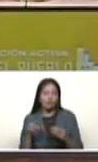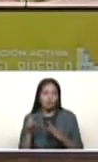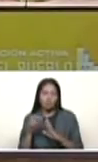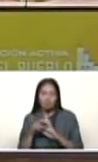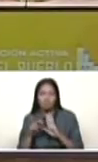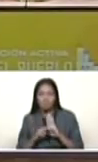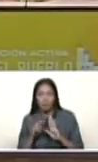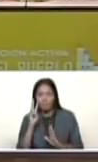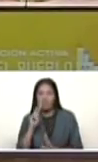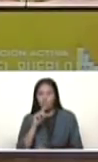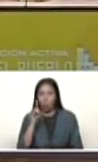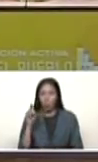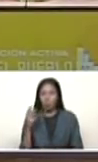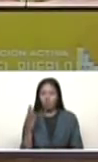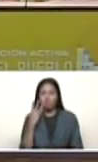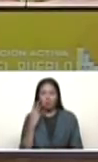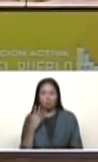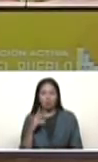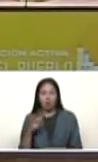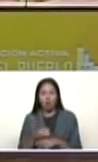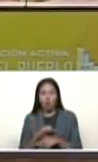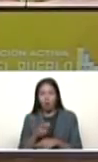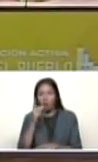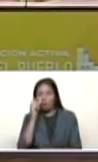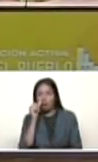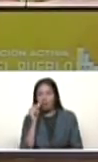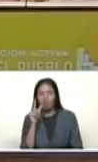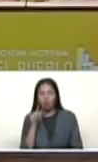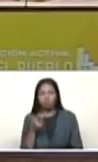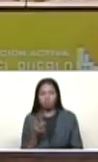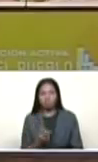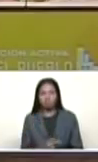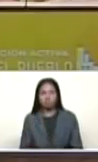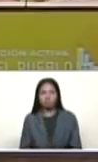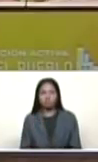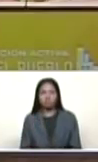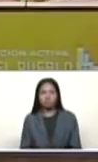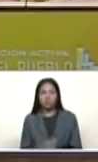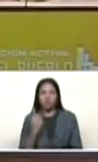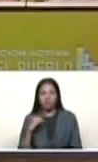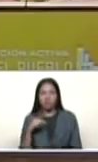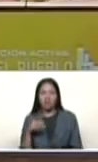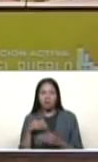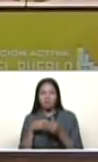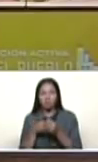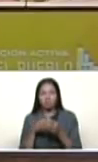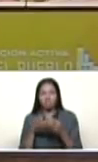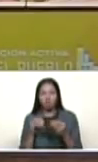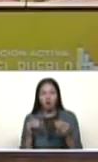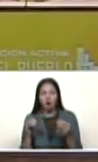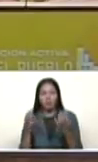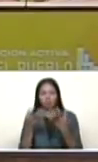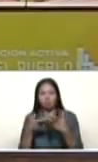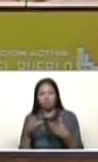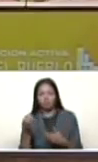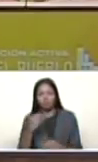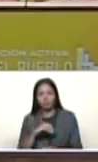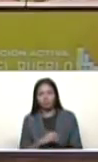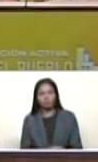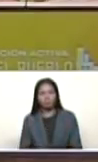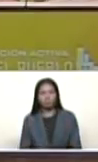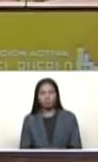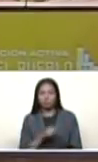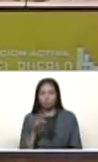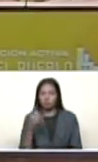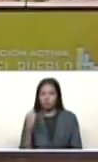Piensen ustedes, dice el gobernador Edwin Rojas, que ellos llevan la punta de la producción. Bueno, tenemos